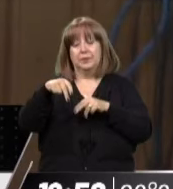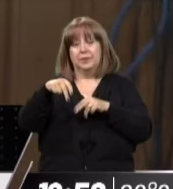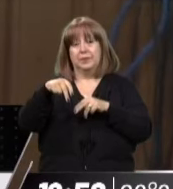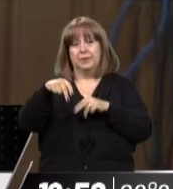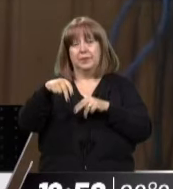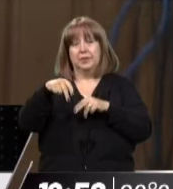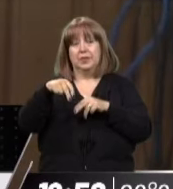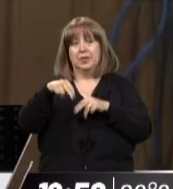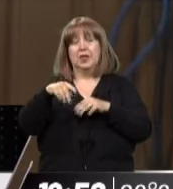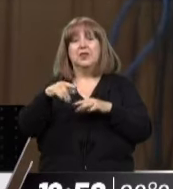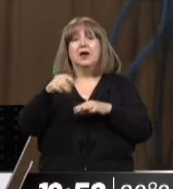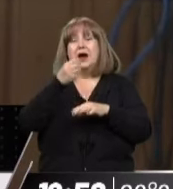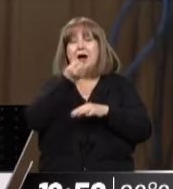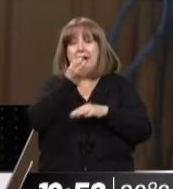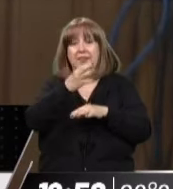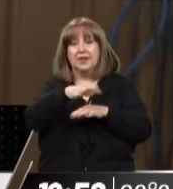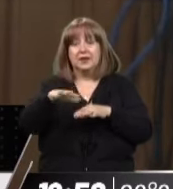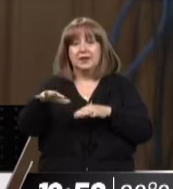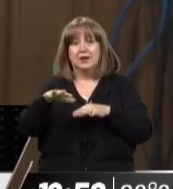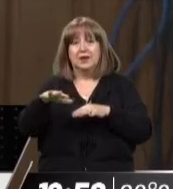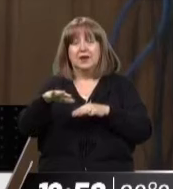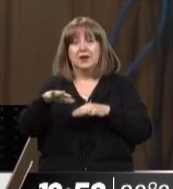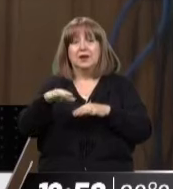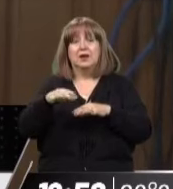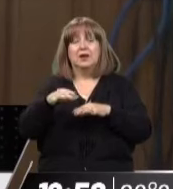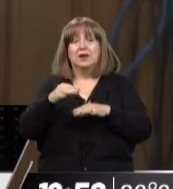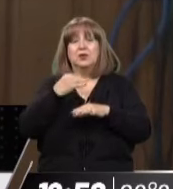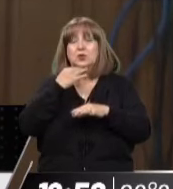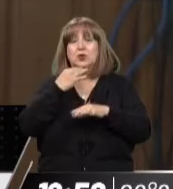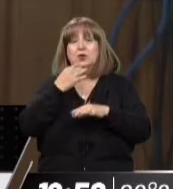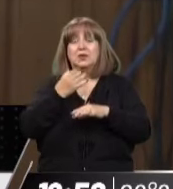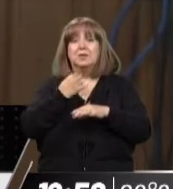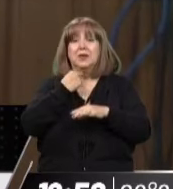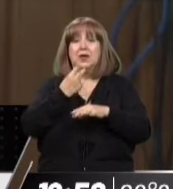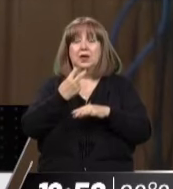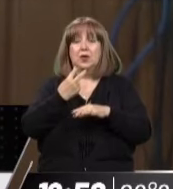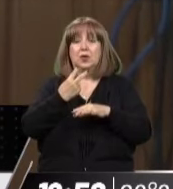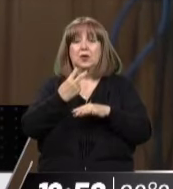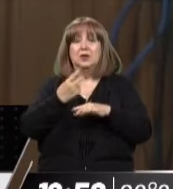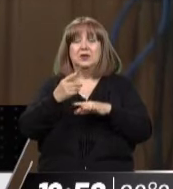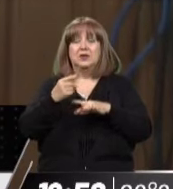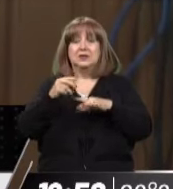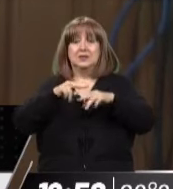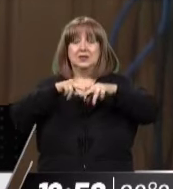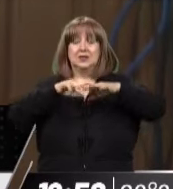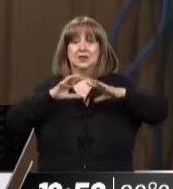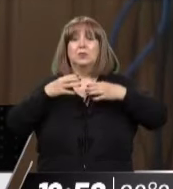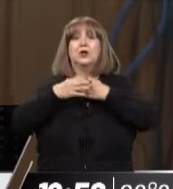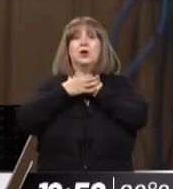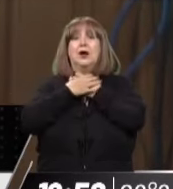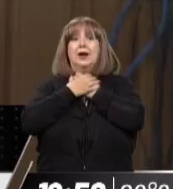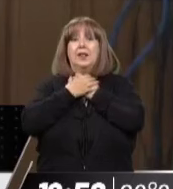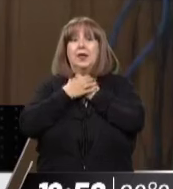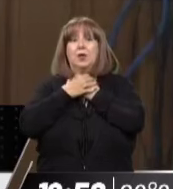al jardincito y se no sé si se cae si ellos lo tiran porque lo agarran del